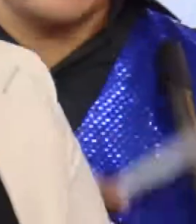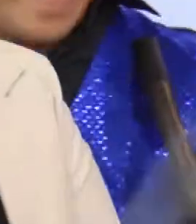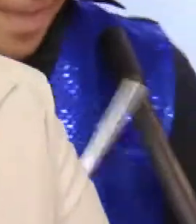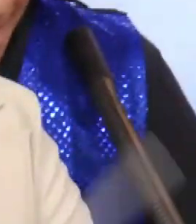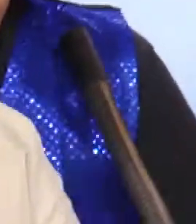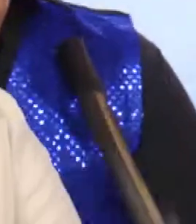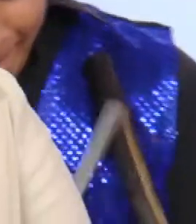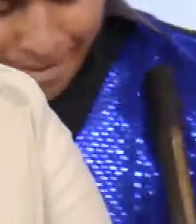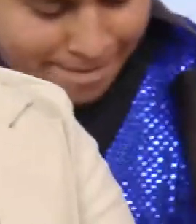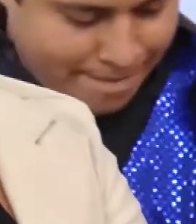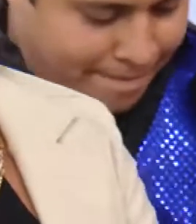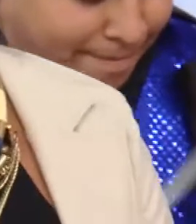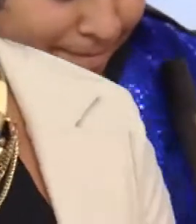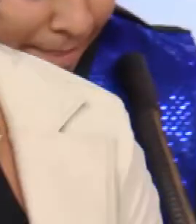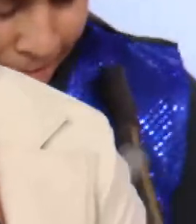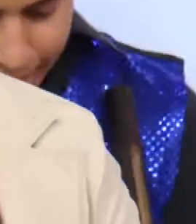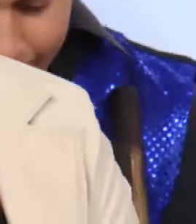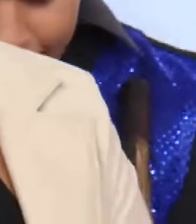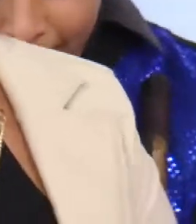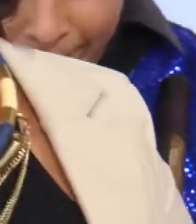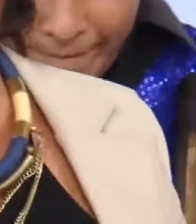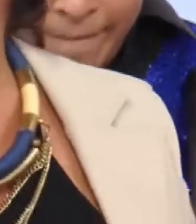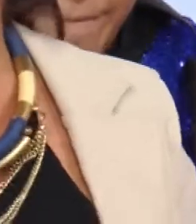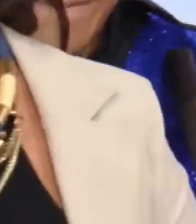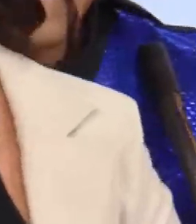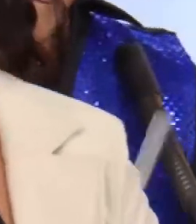adorarte también.